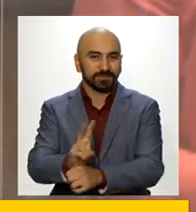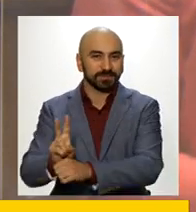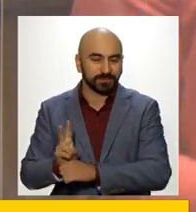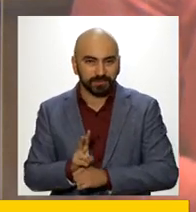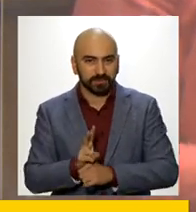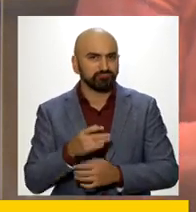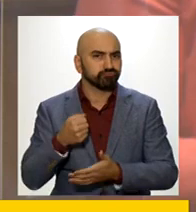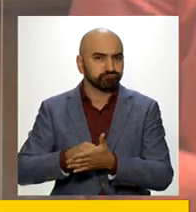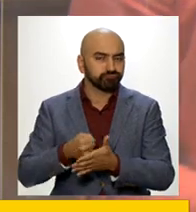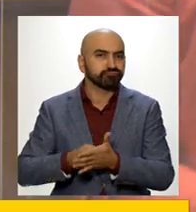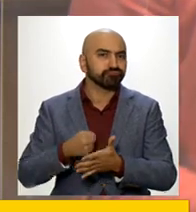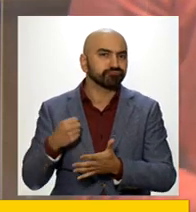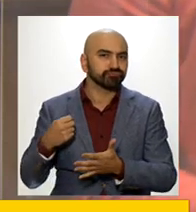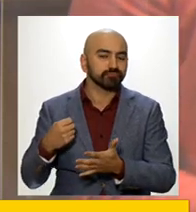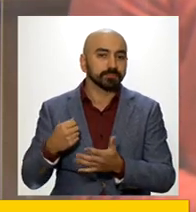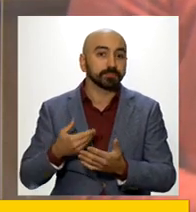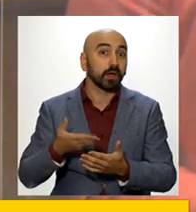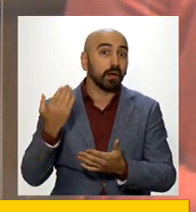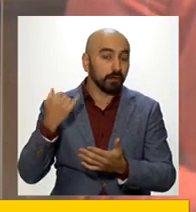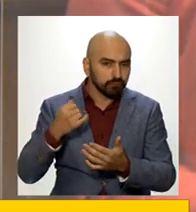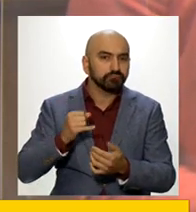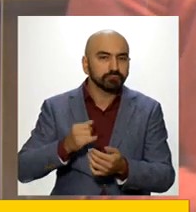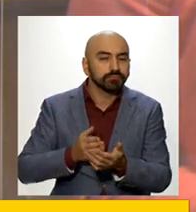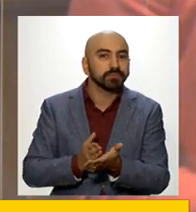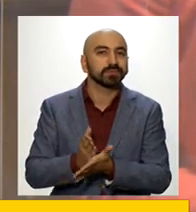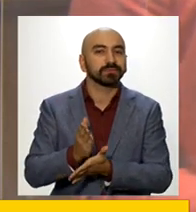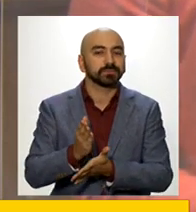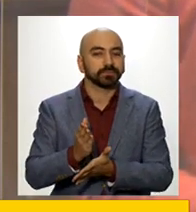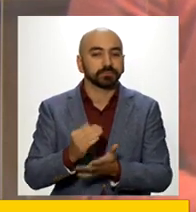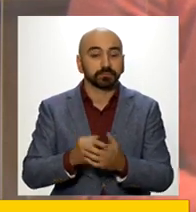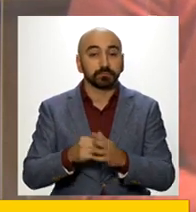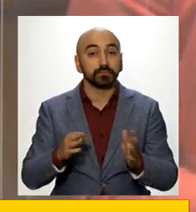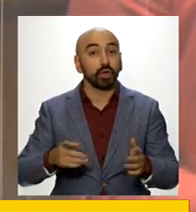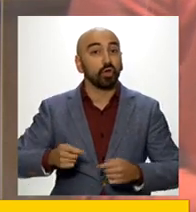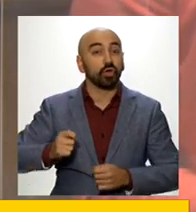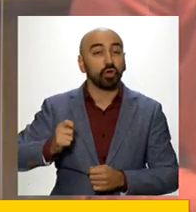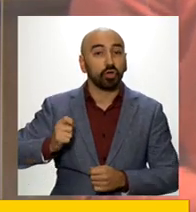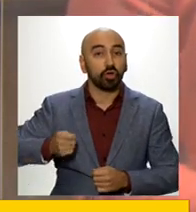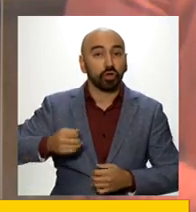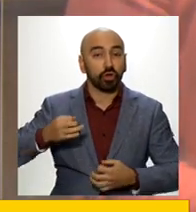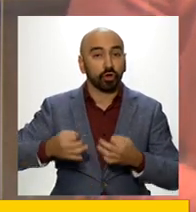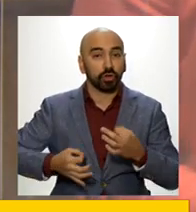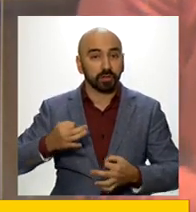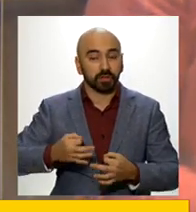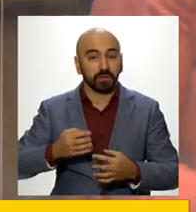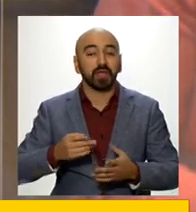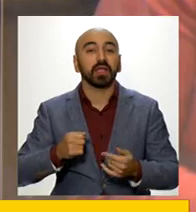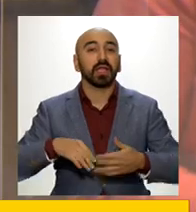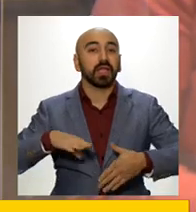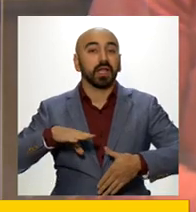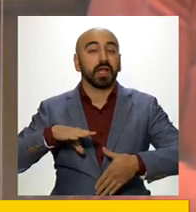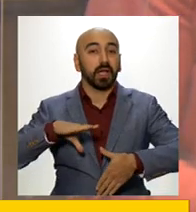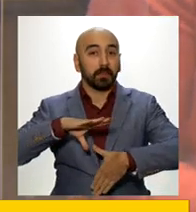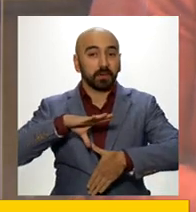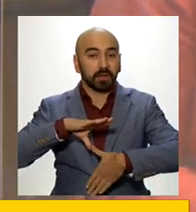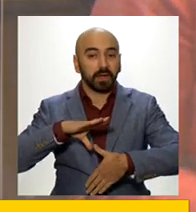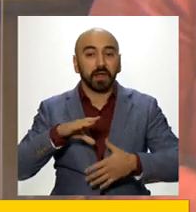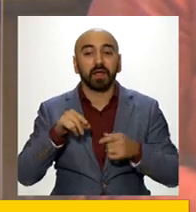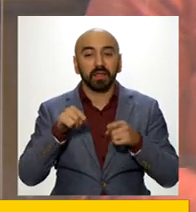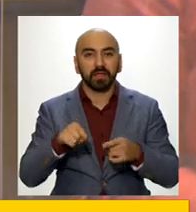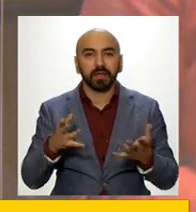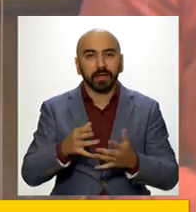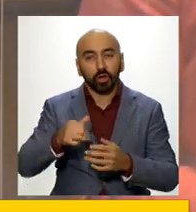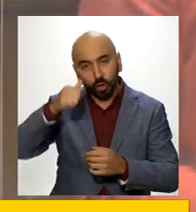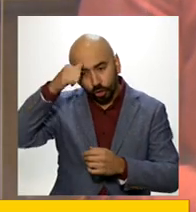y jurídica dio sus primeros frutos. La Corte Interamericana de Derechos Humanos condenó